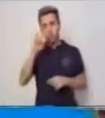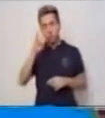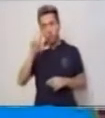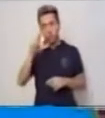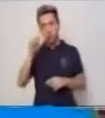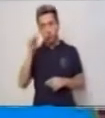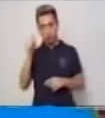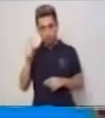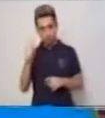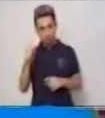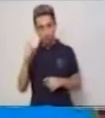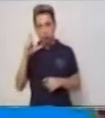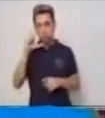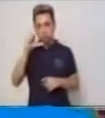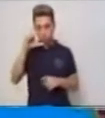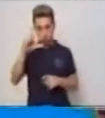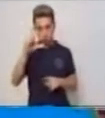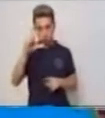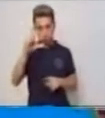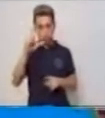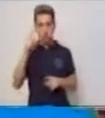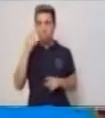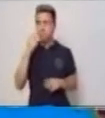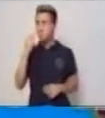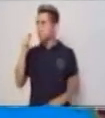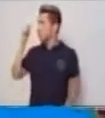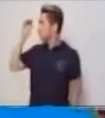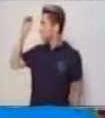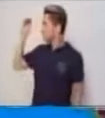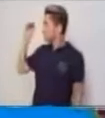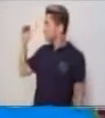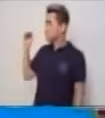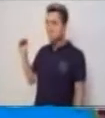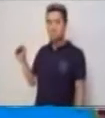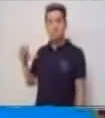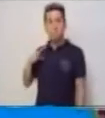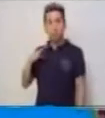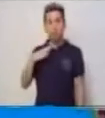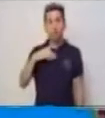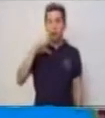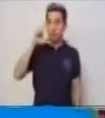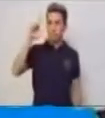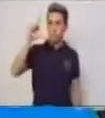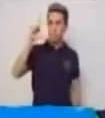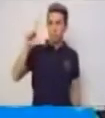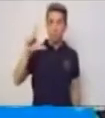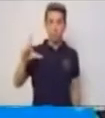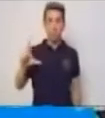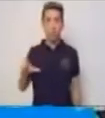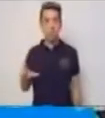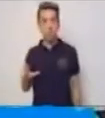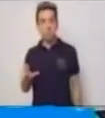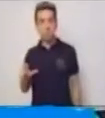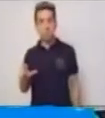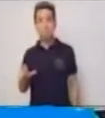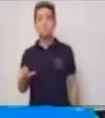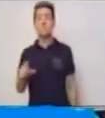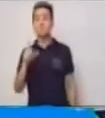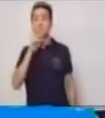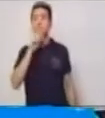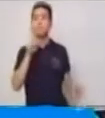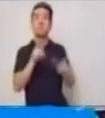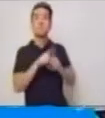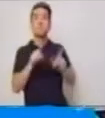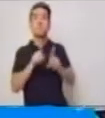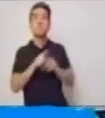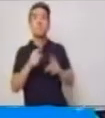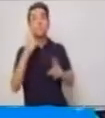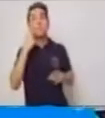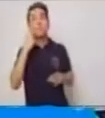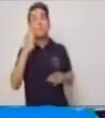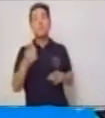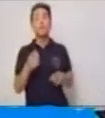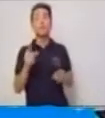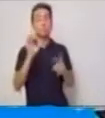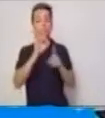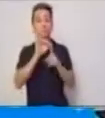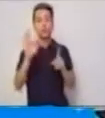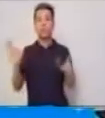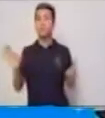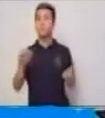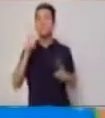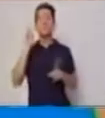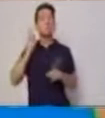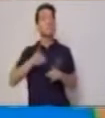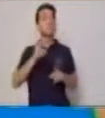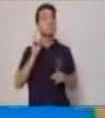la inicial mayúscula y la inicial mayúscula. Y también vamos a observar que una oración siempre va